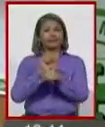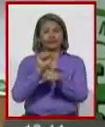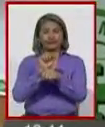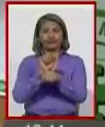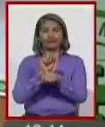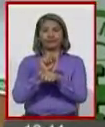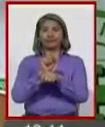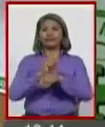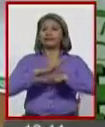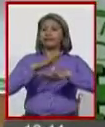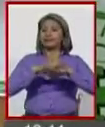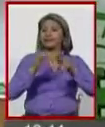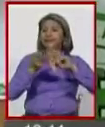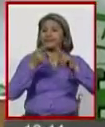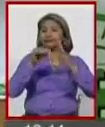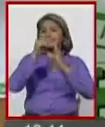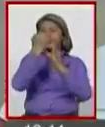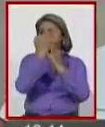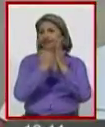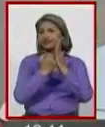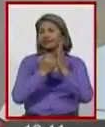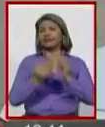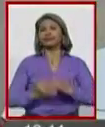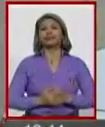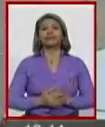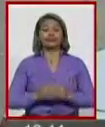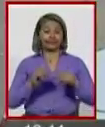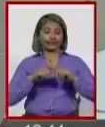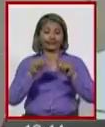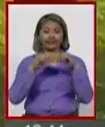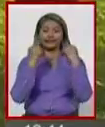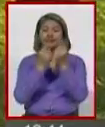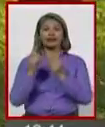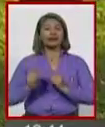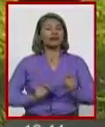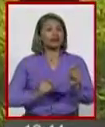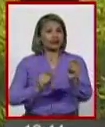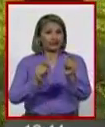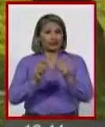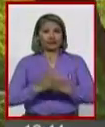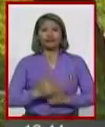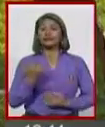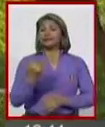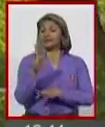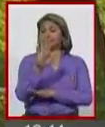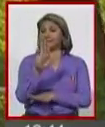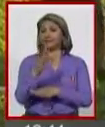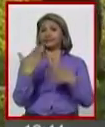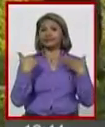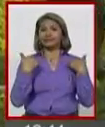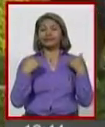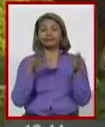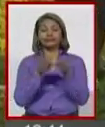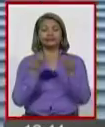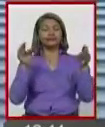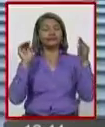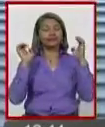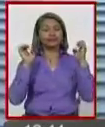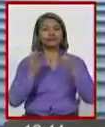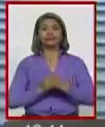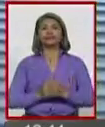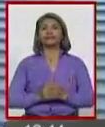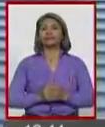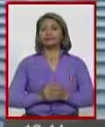trabajar sobre los artículos que se han consensuado. Mientras tanto, el sector transporte esta tarde sostendrá una reunión de